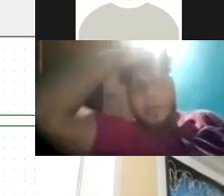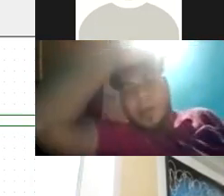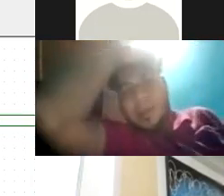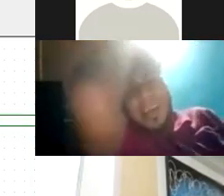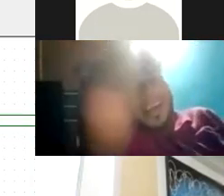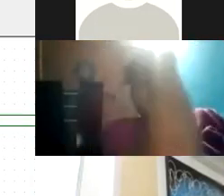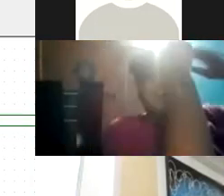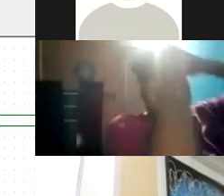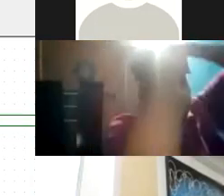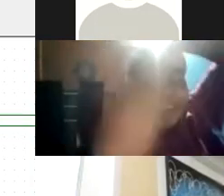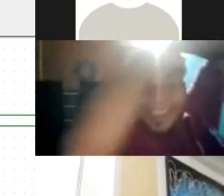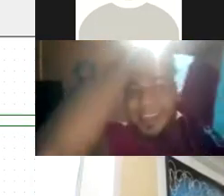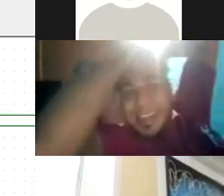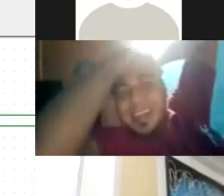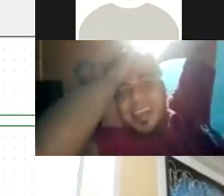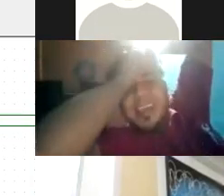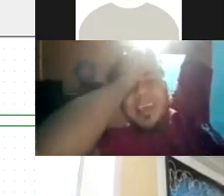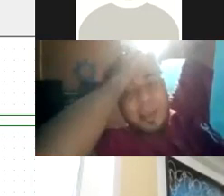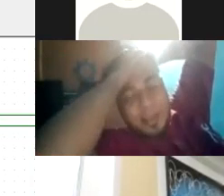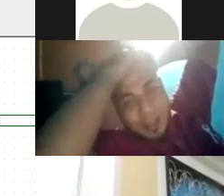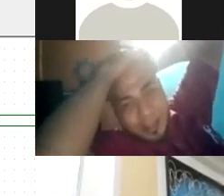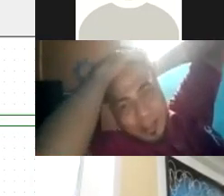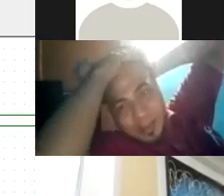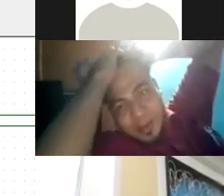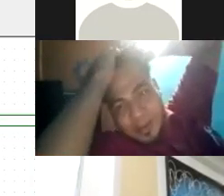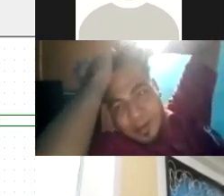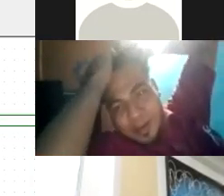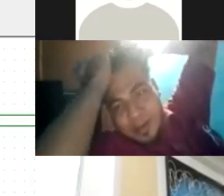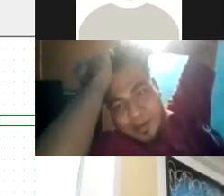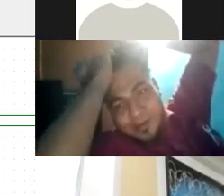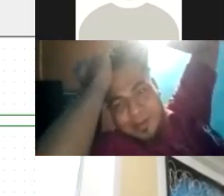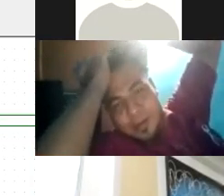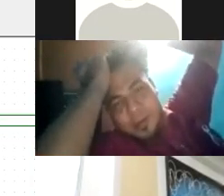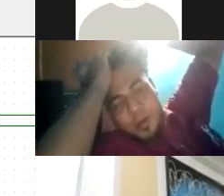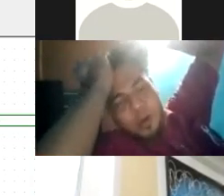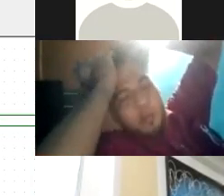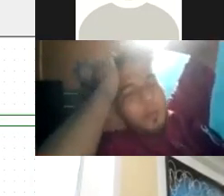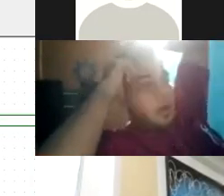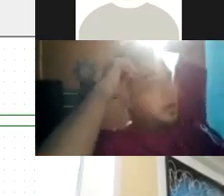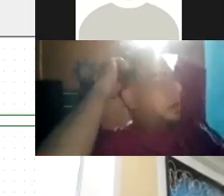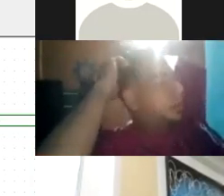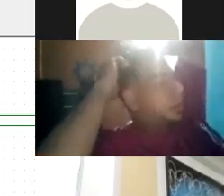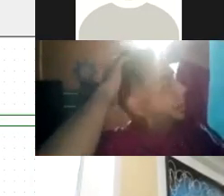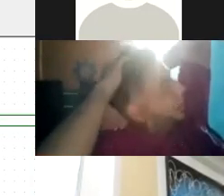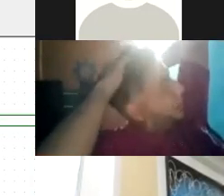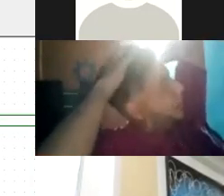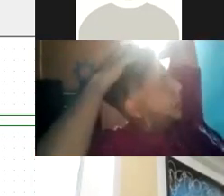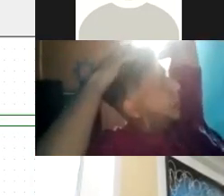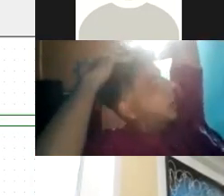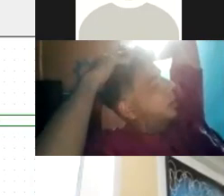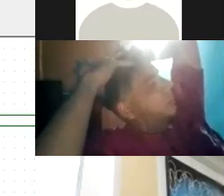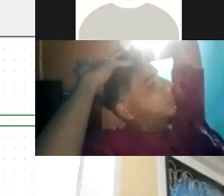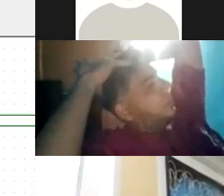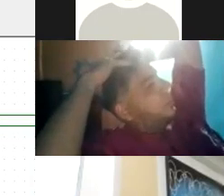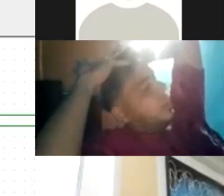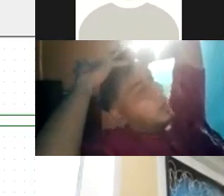profe. Profe, yo no puedo poner presente, igual, ya me voy. Ya, Pablo. Profe, Ya,